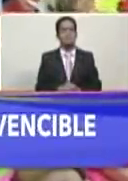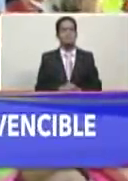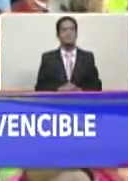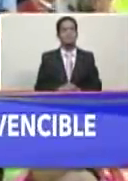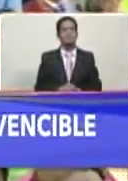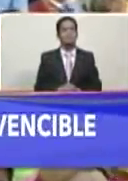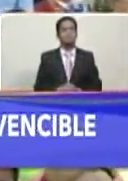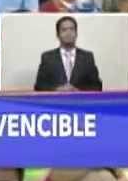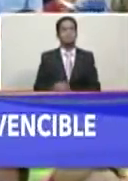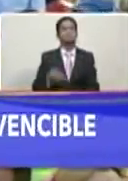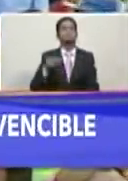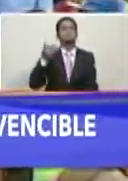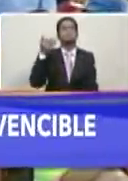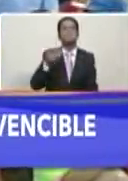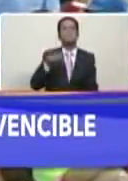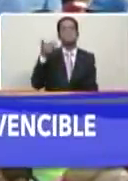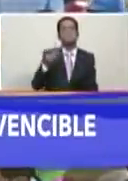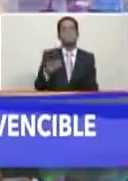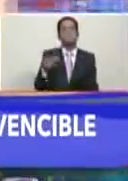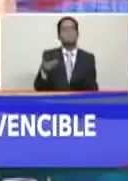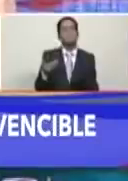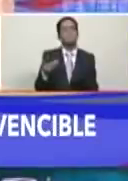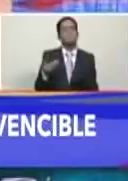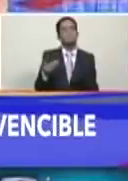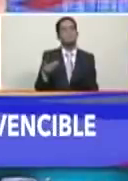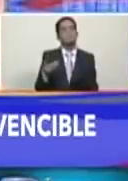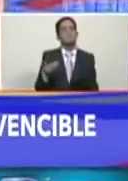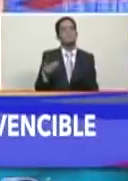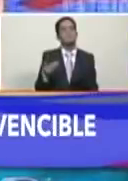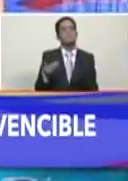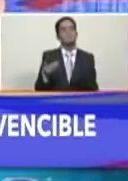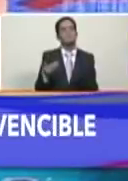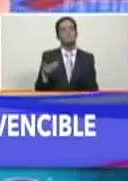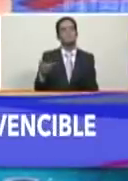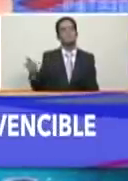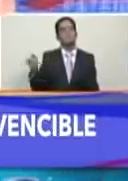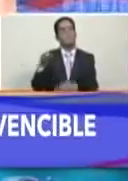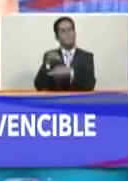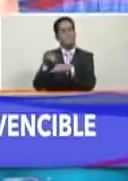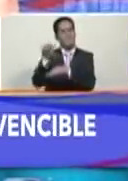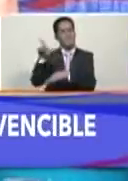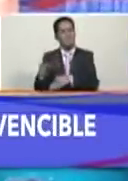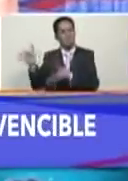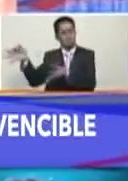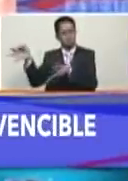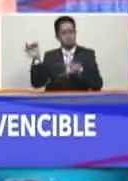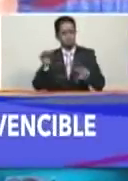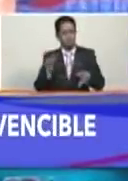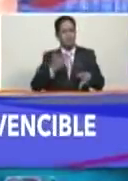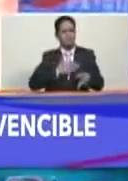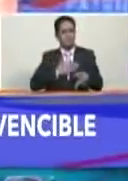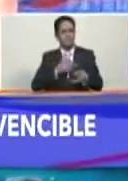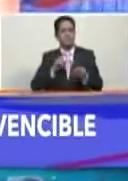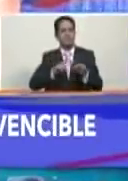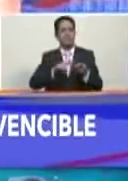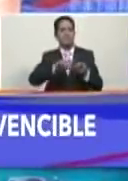Es muy importante lo que me ha entregado el ministro Pedro Infante,